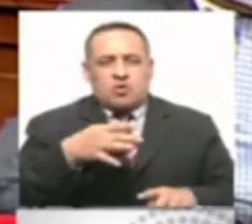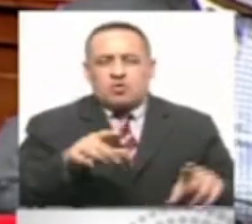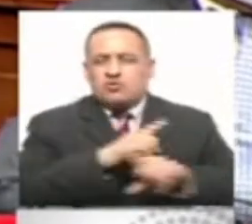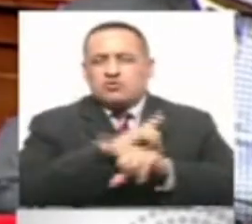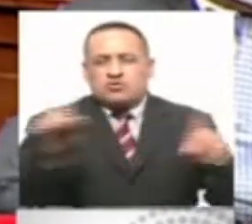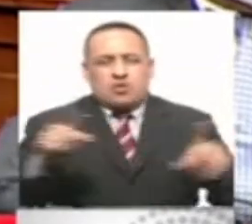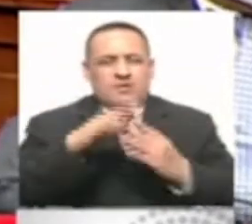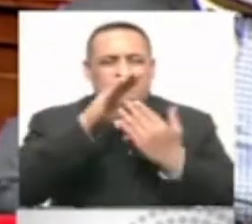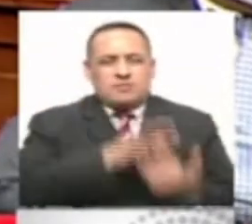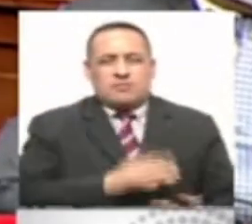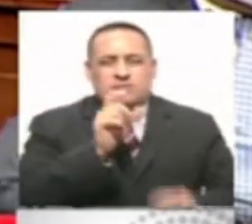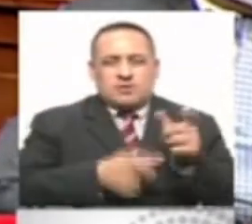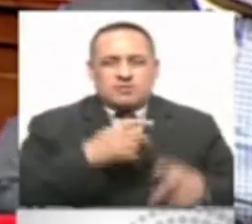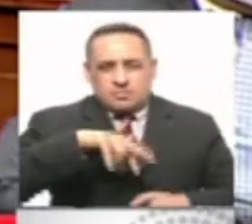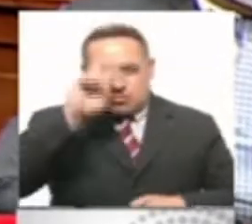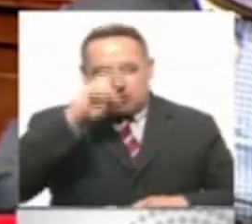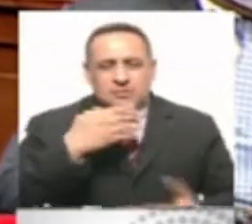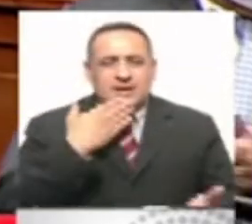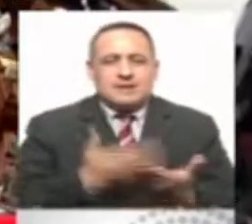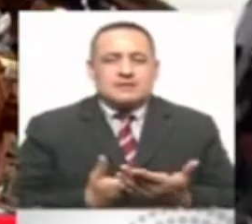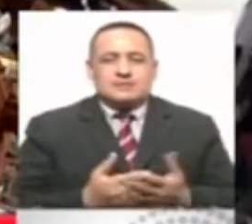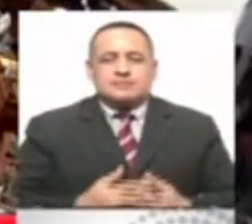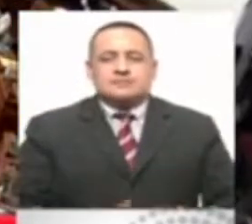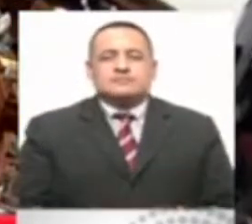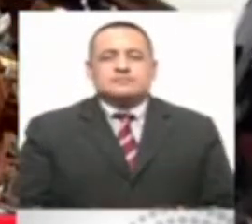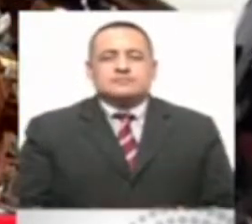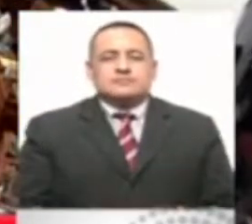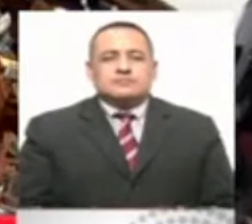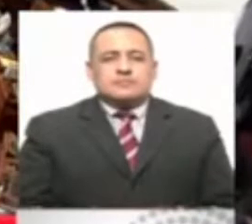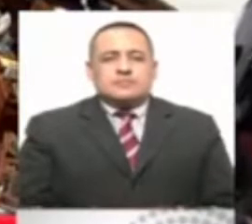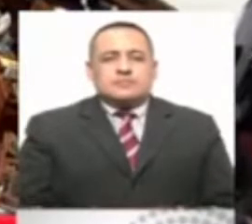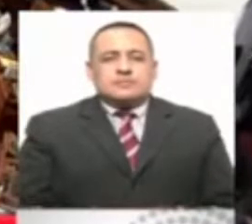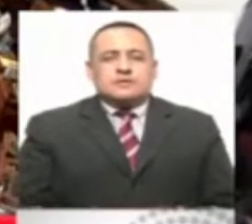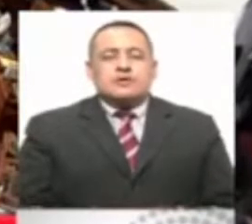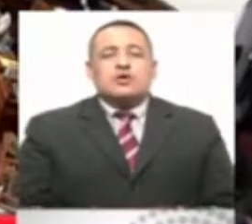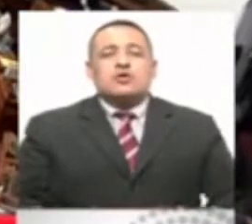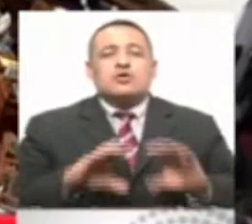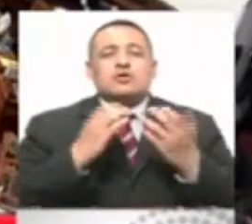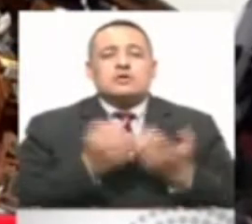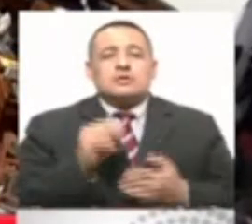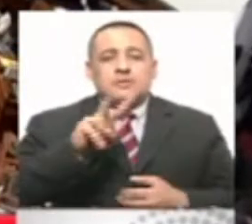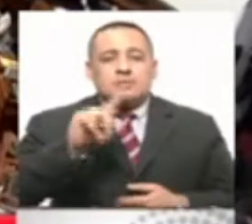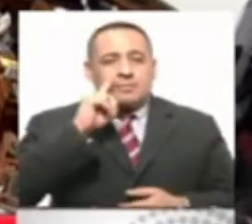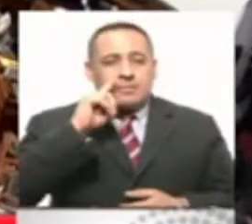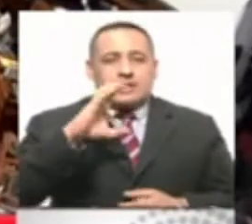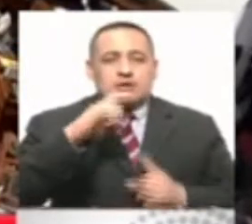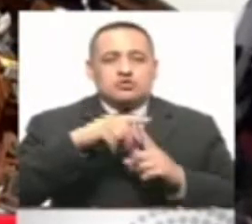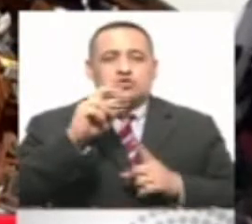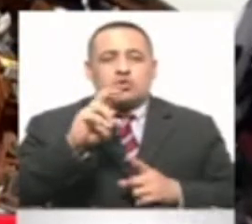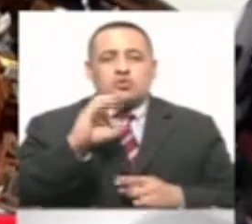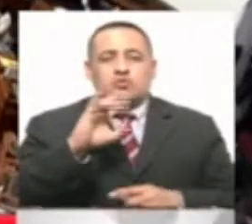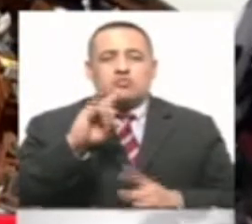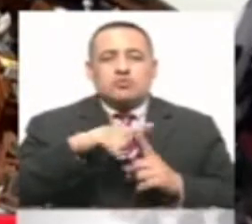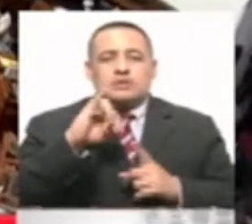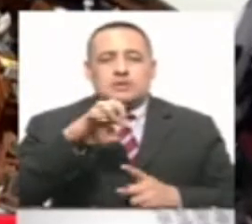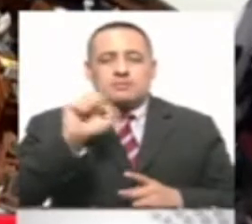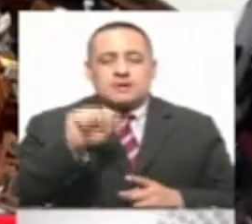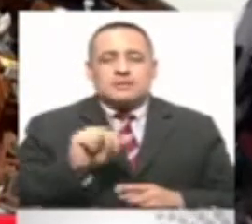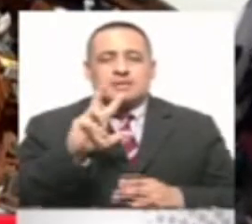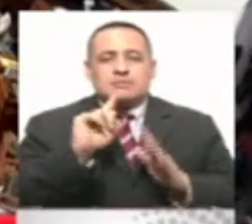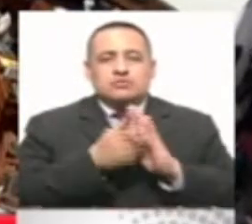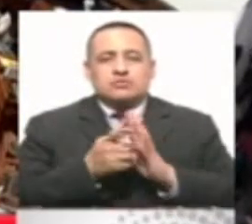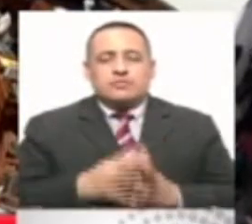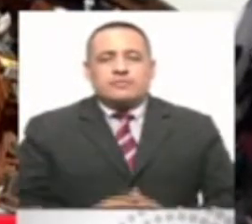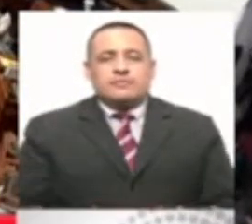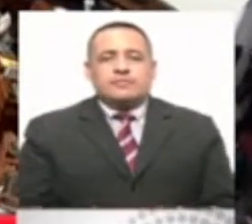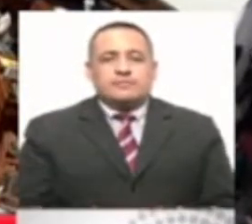maltratos entre peruanos. Muchas gracias. Congresista Víctor Cutipa tiene la palabra por